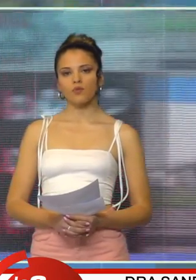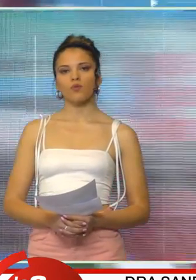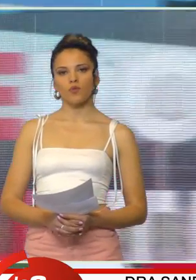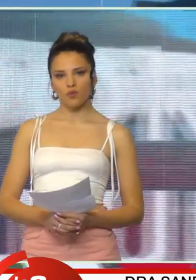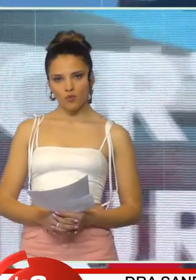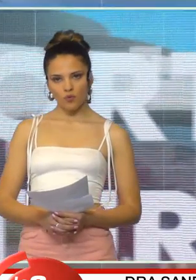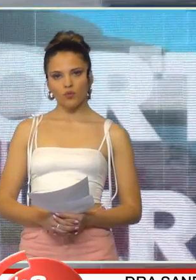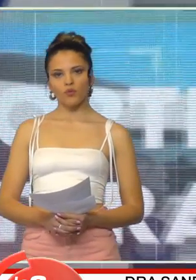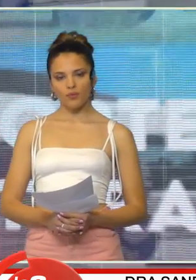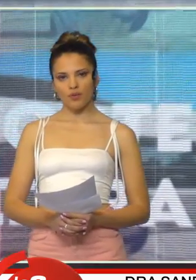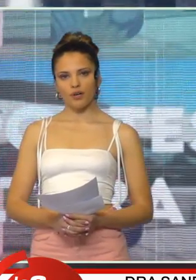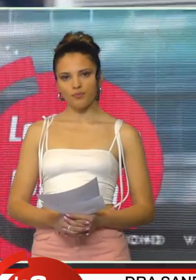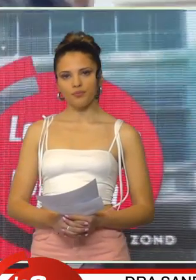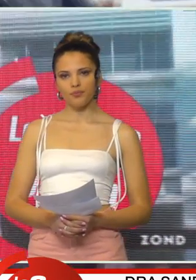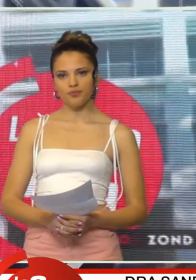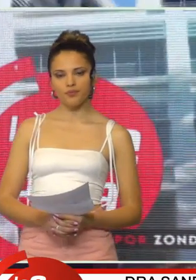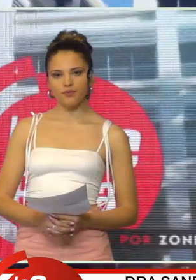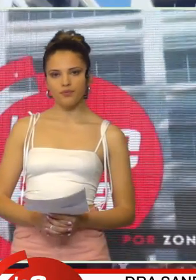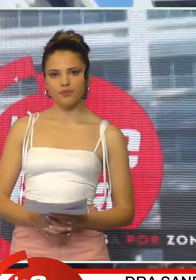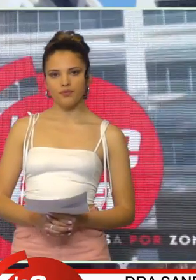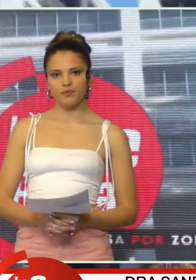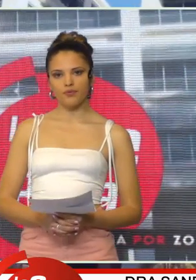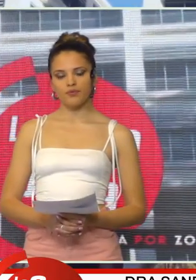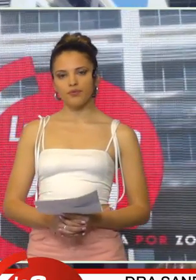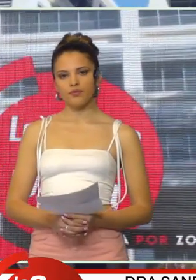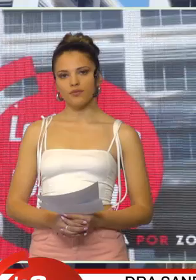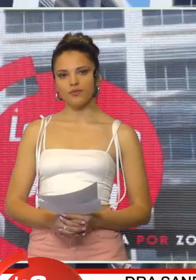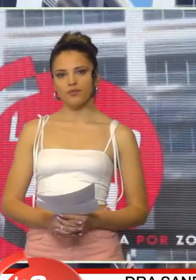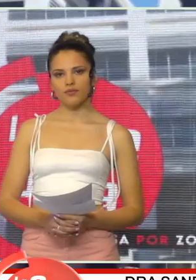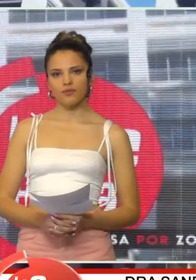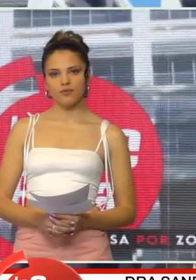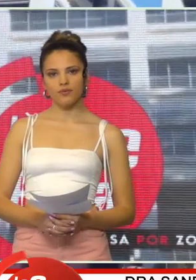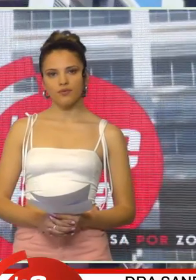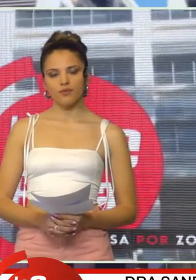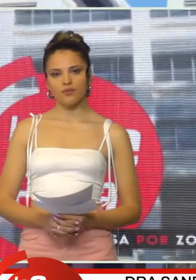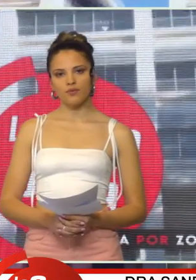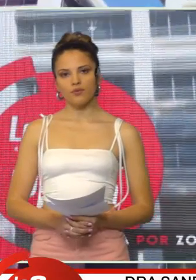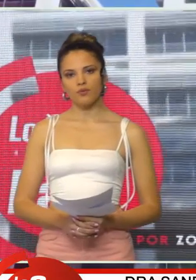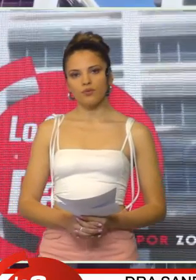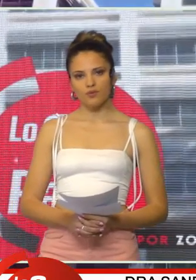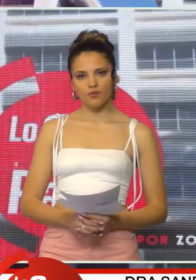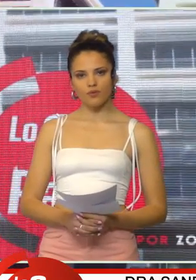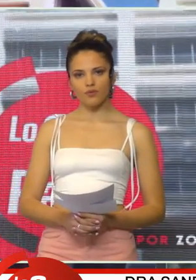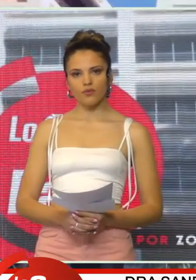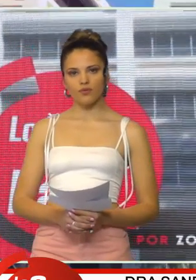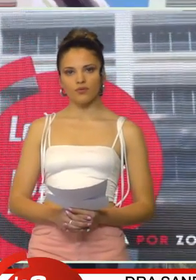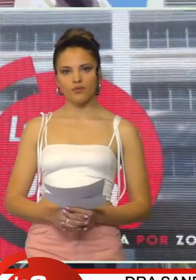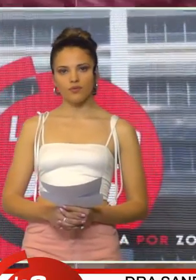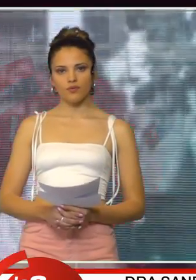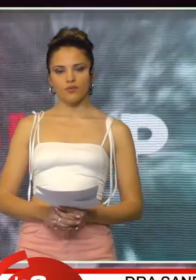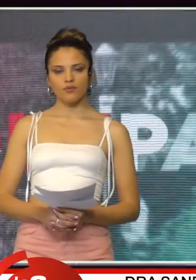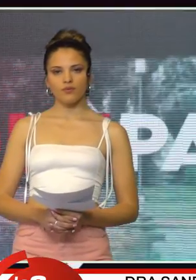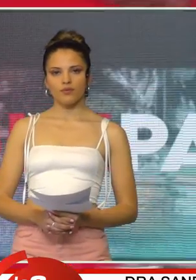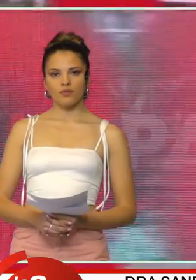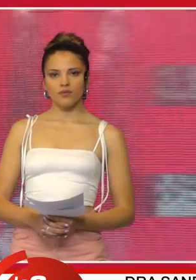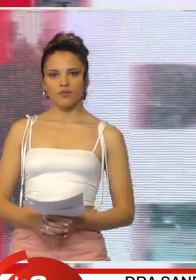los 79 años. Bien. En aquellas pacientes entre los 25 y 40 años pondremos énfasis, especialmente